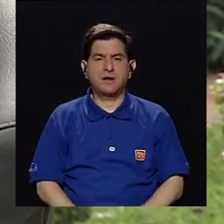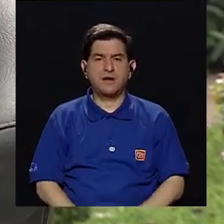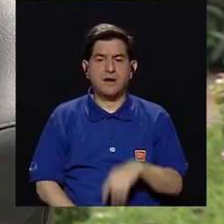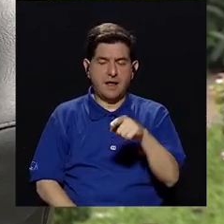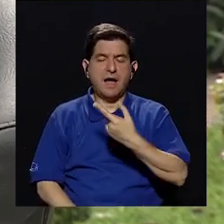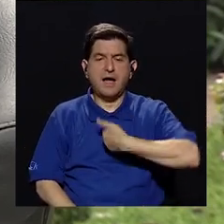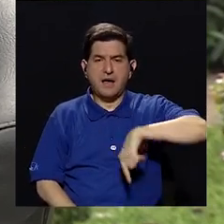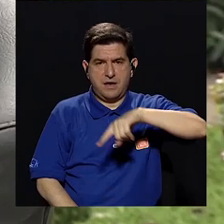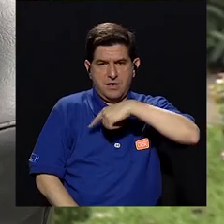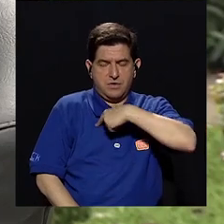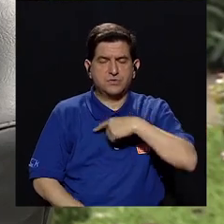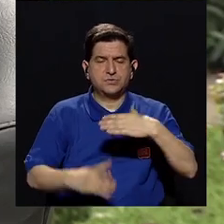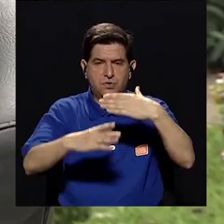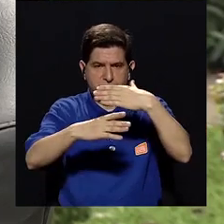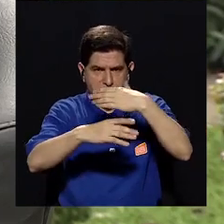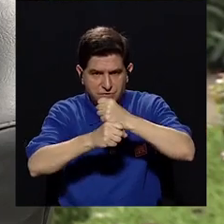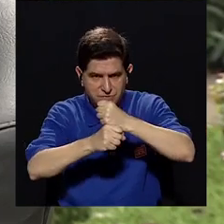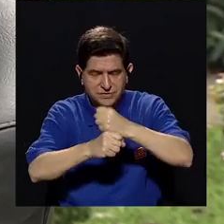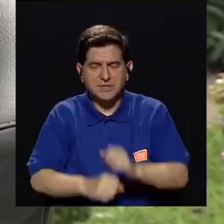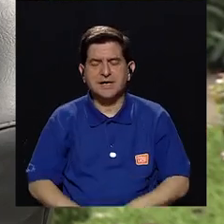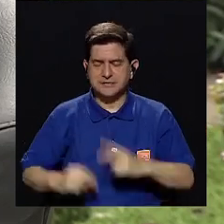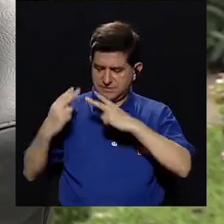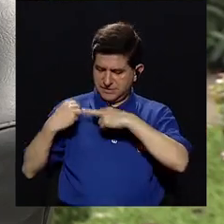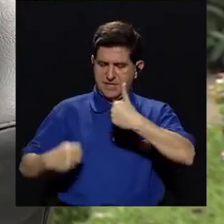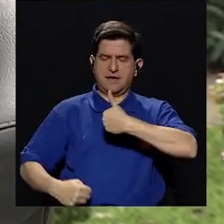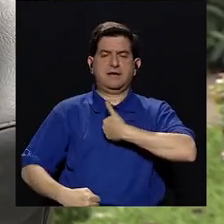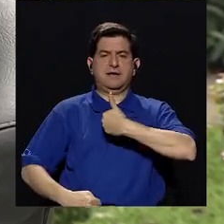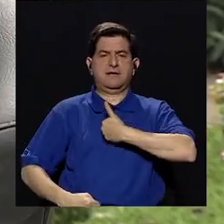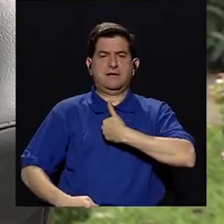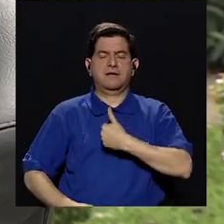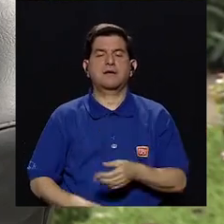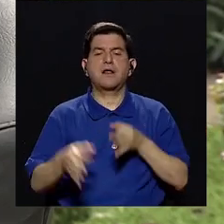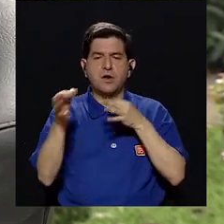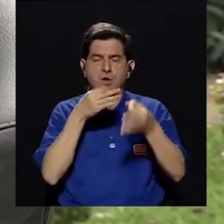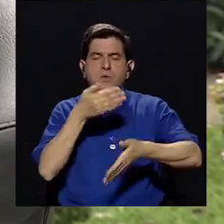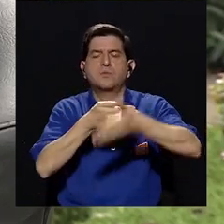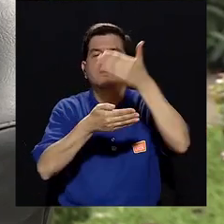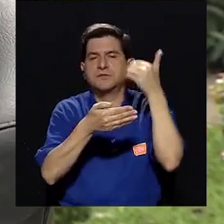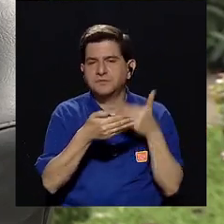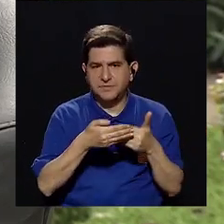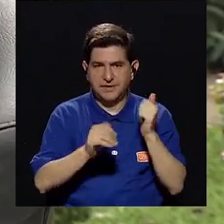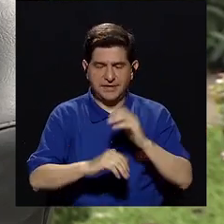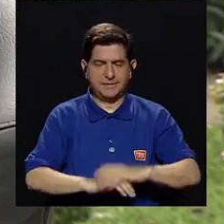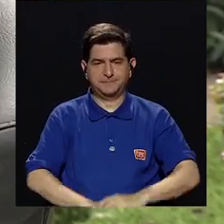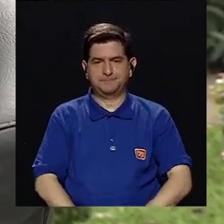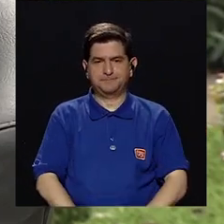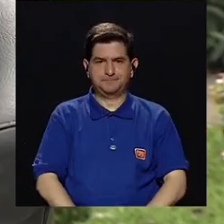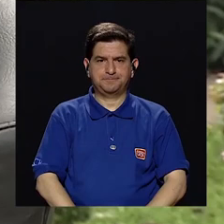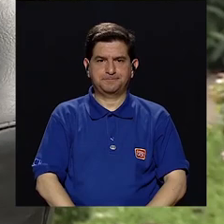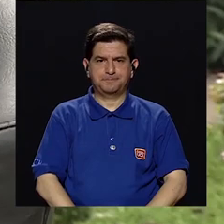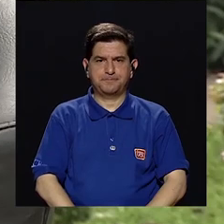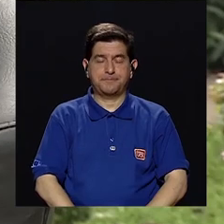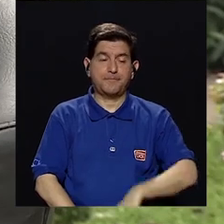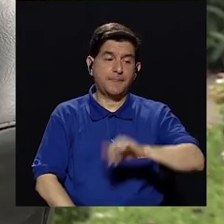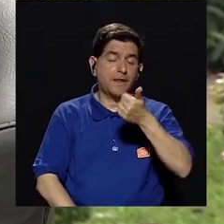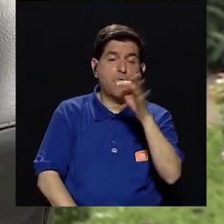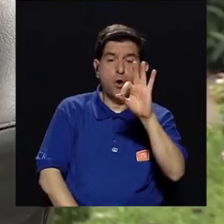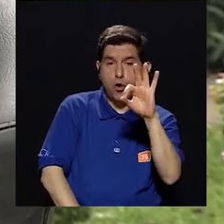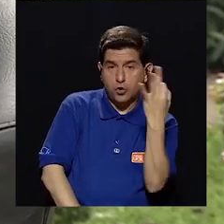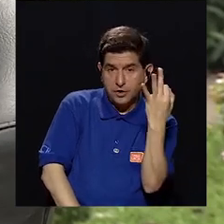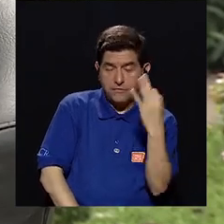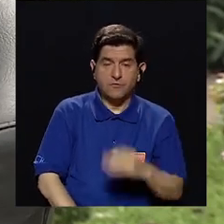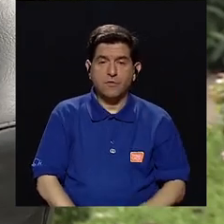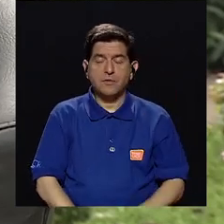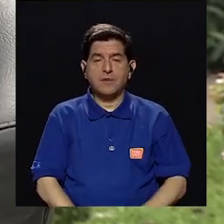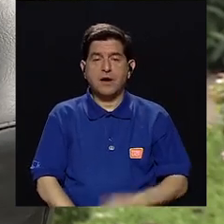nos recostamos y hacemos el autoexamen como lo expliqué ahora otra forma es